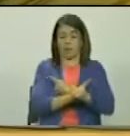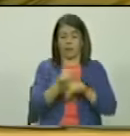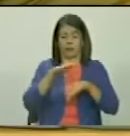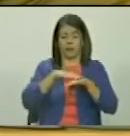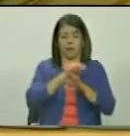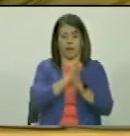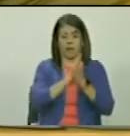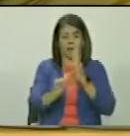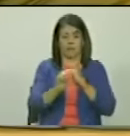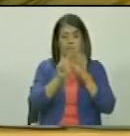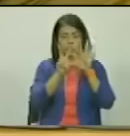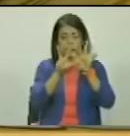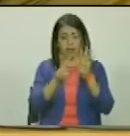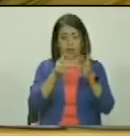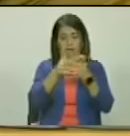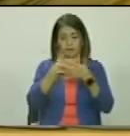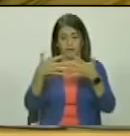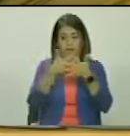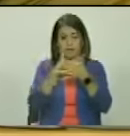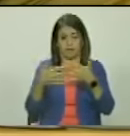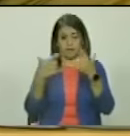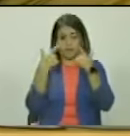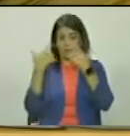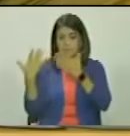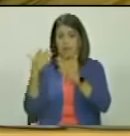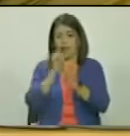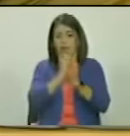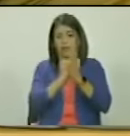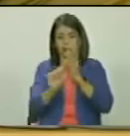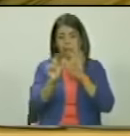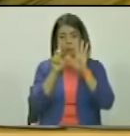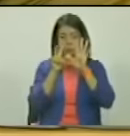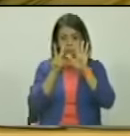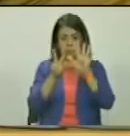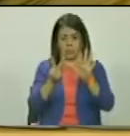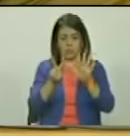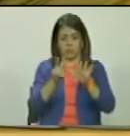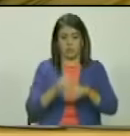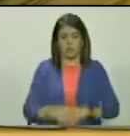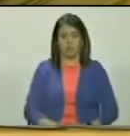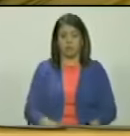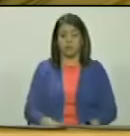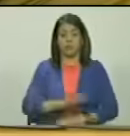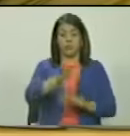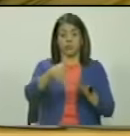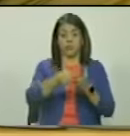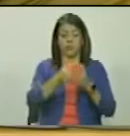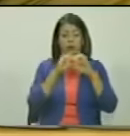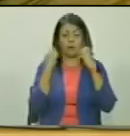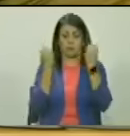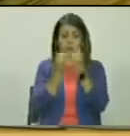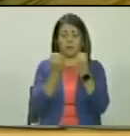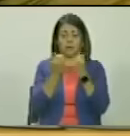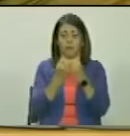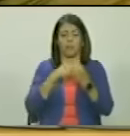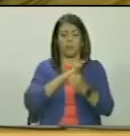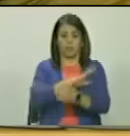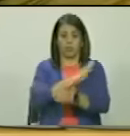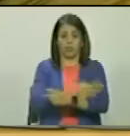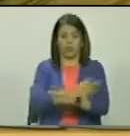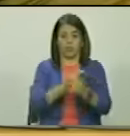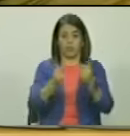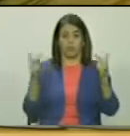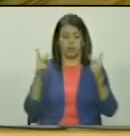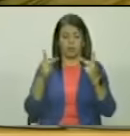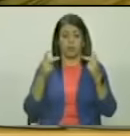contenido del artículo 7 quedando redactado en los siguientes términos Artículo 7. Todos los órganos del poder público, en